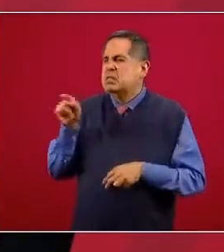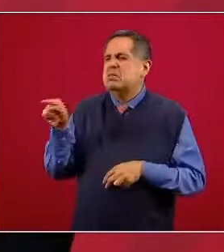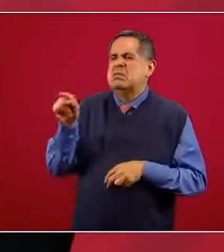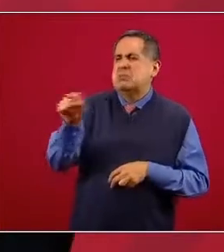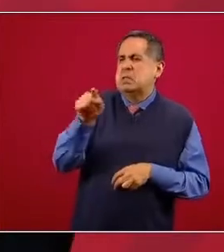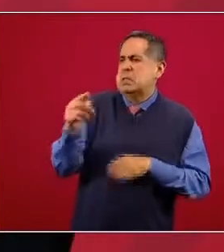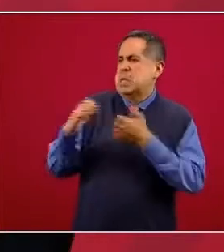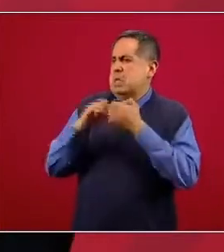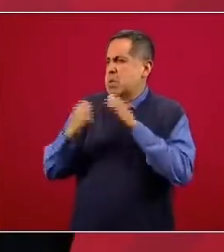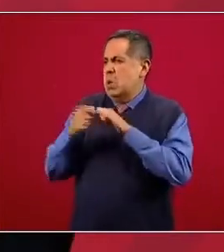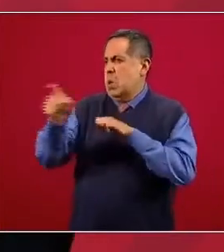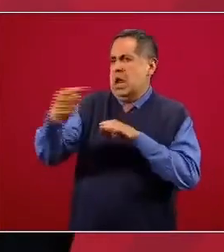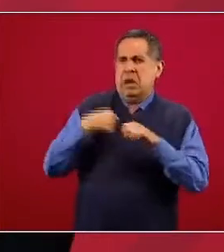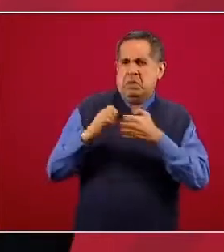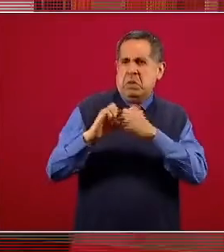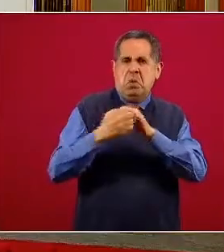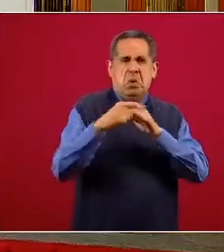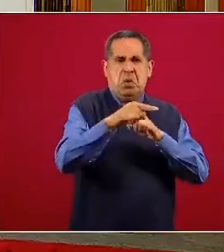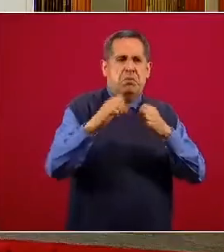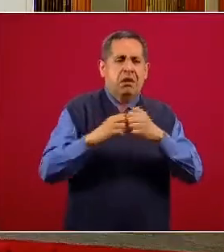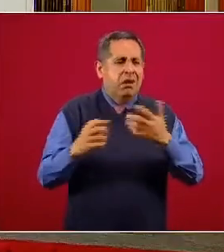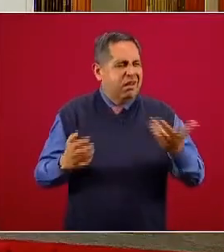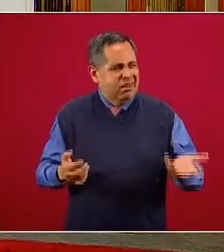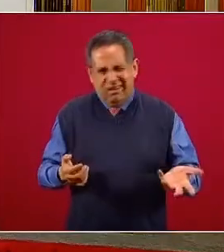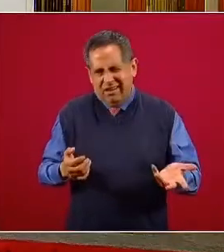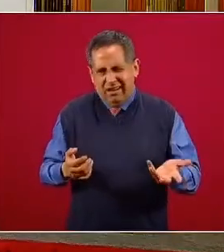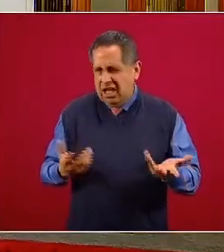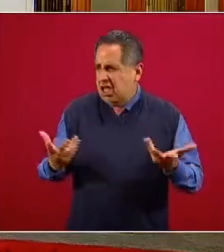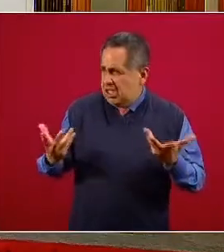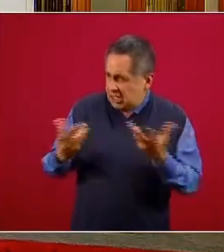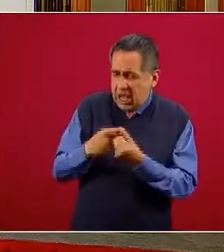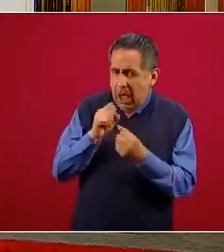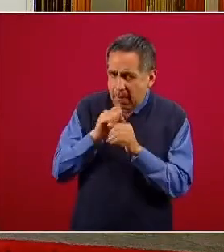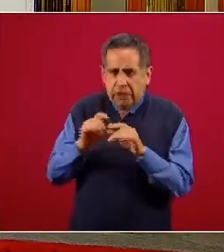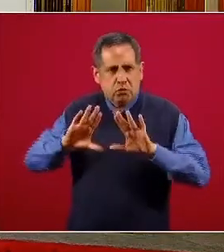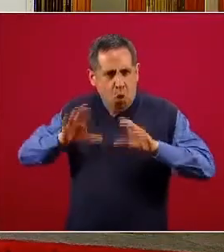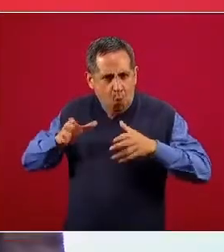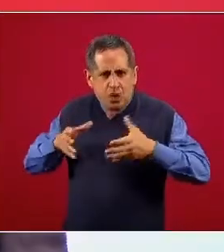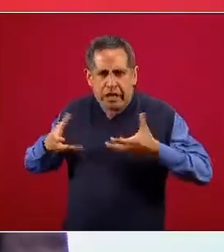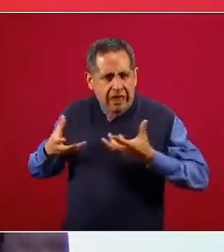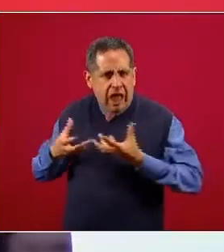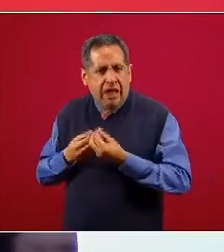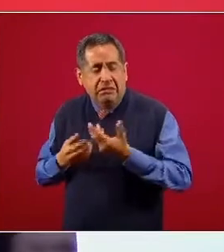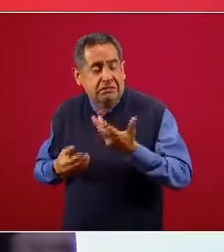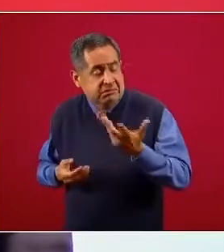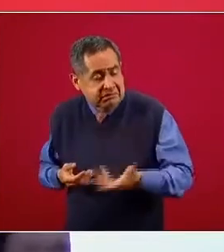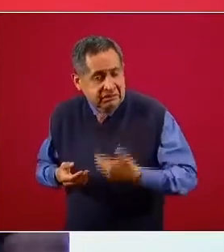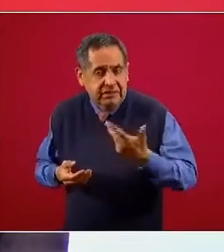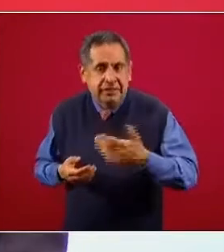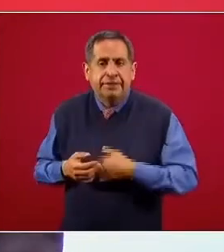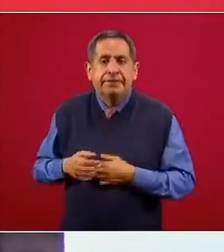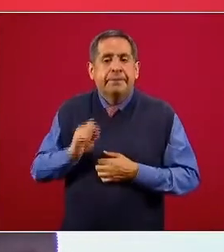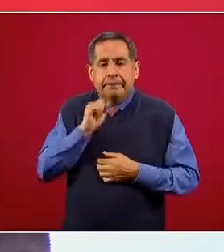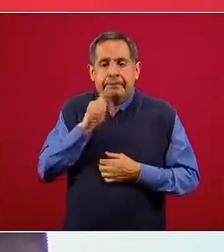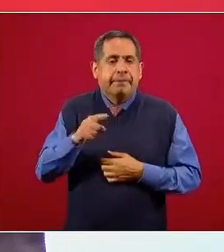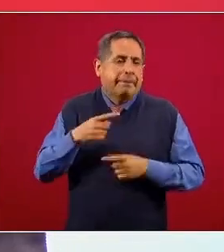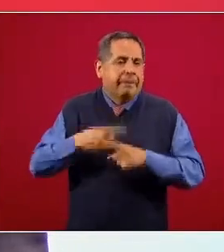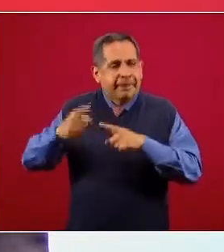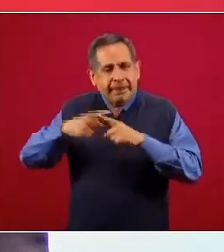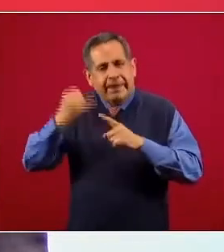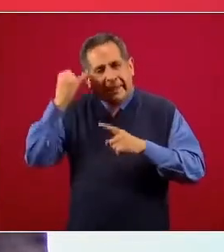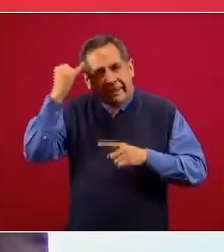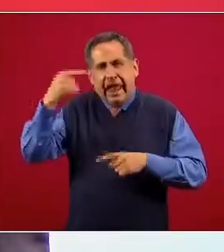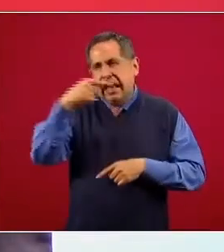demás como enemigas y enemigos en vez de como parte de una misma comunidad. Y de ahí han derivado estas